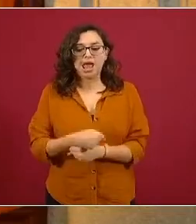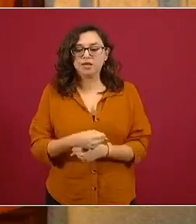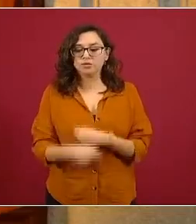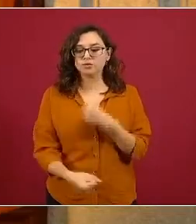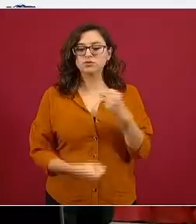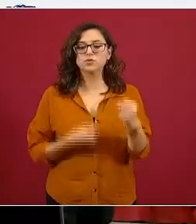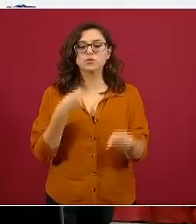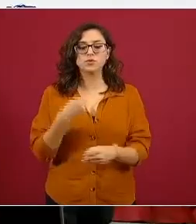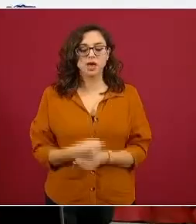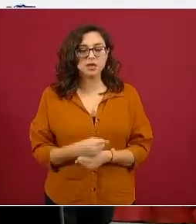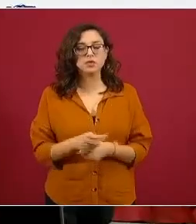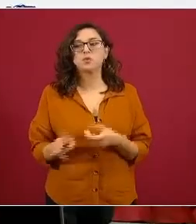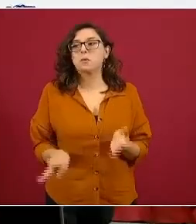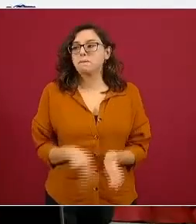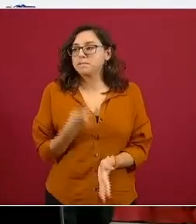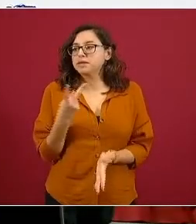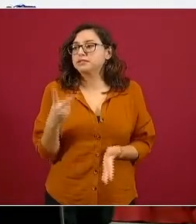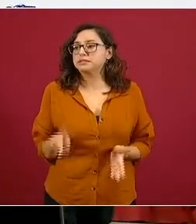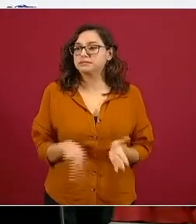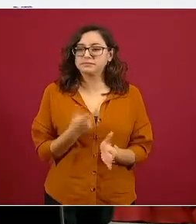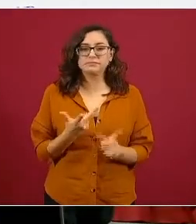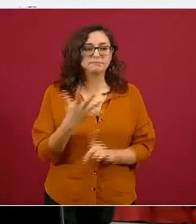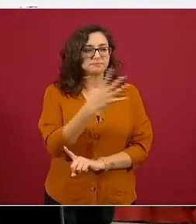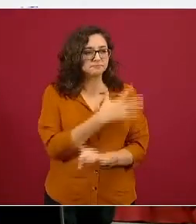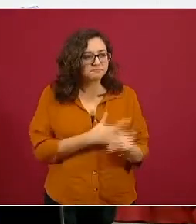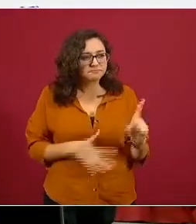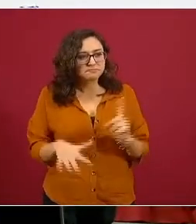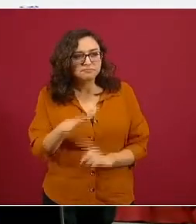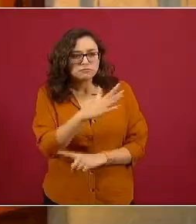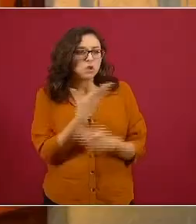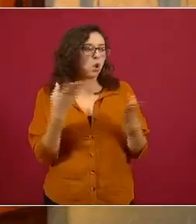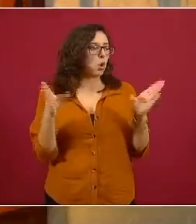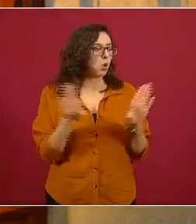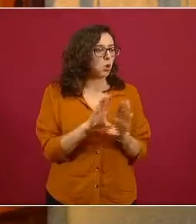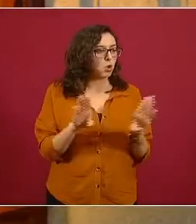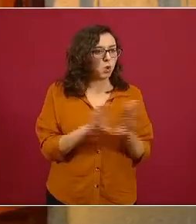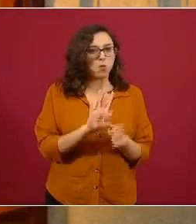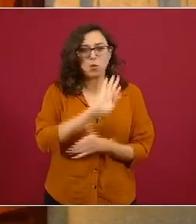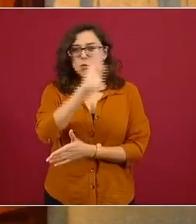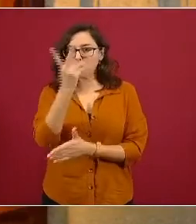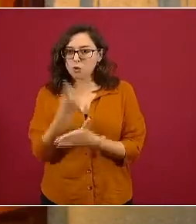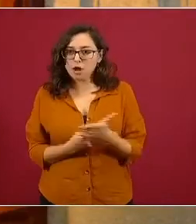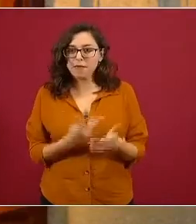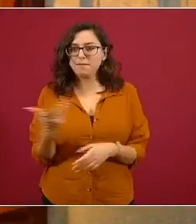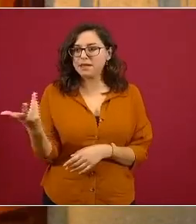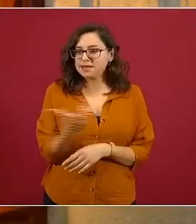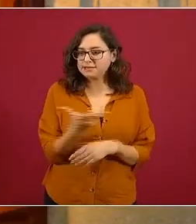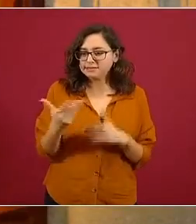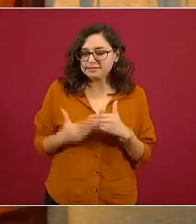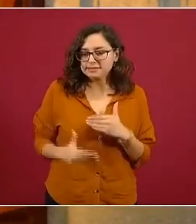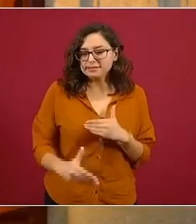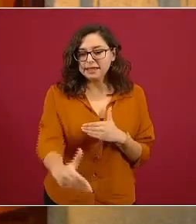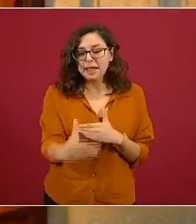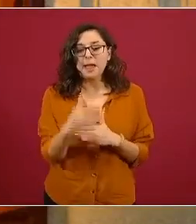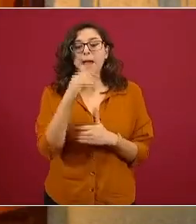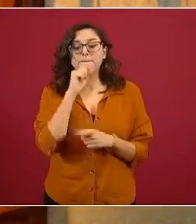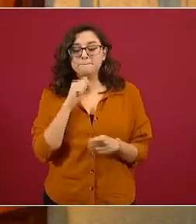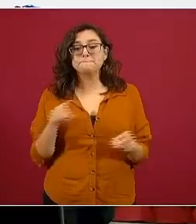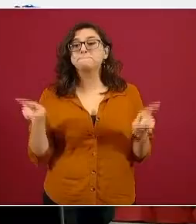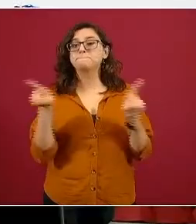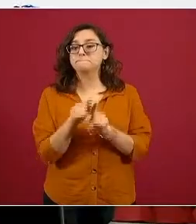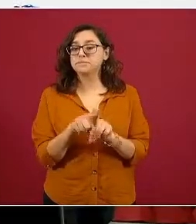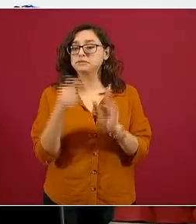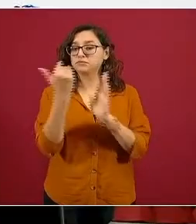las circunstancias en las que se puede llevar a cabo el programa y siguiendo los lineamientos y objetivos